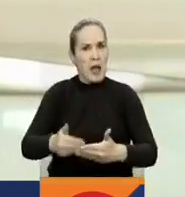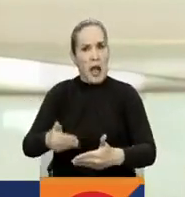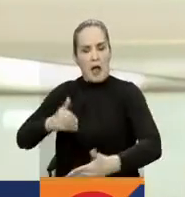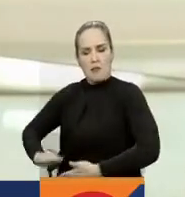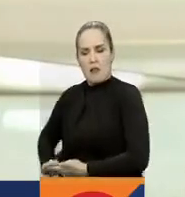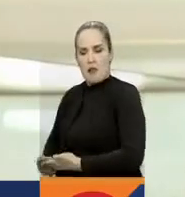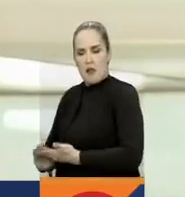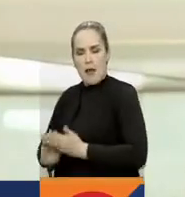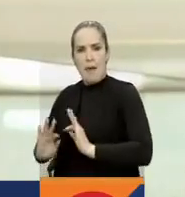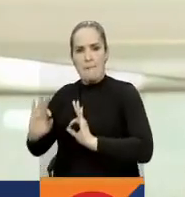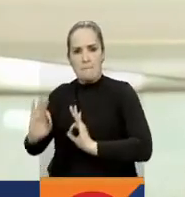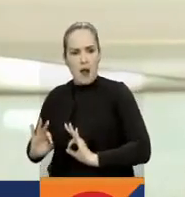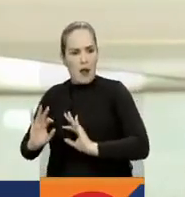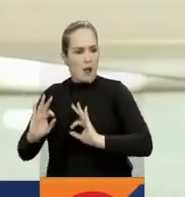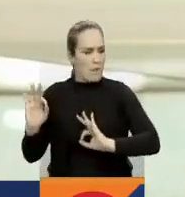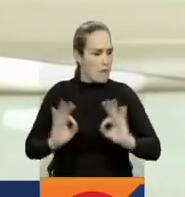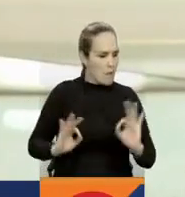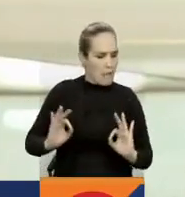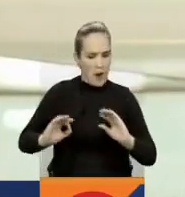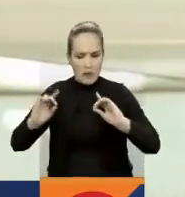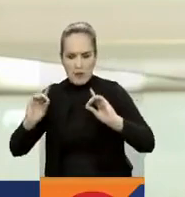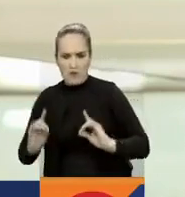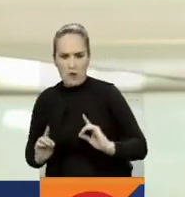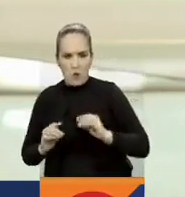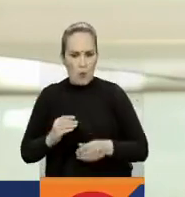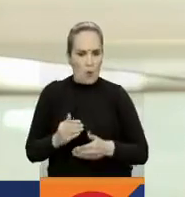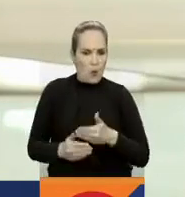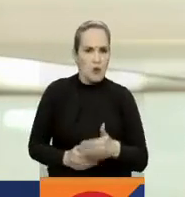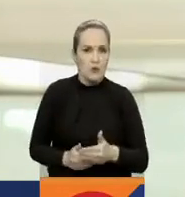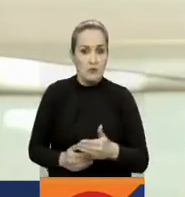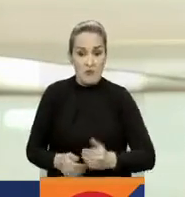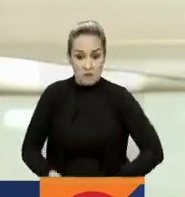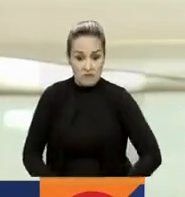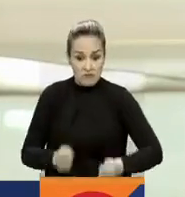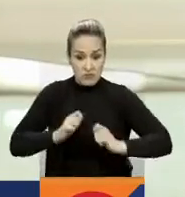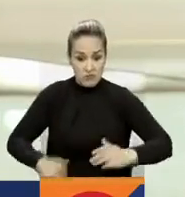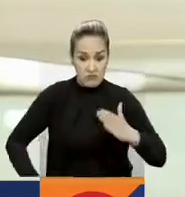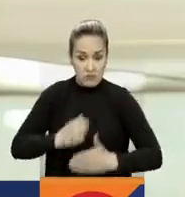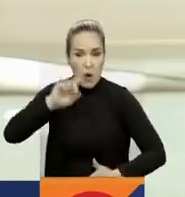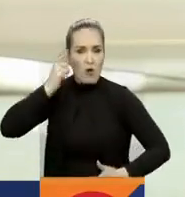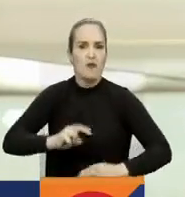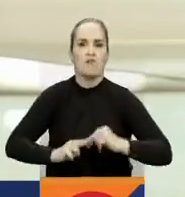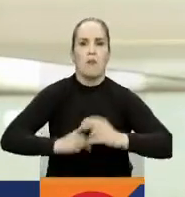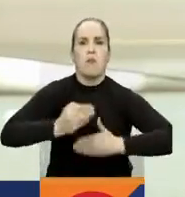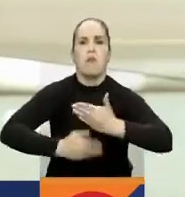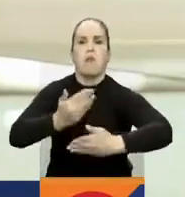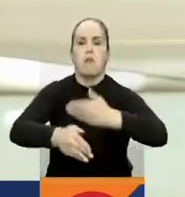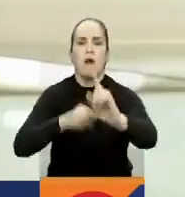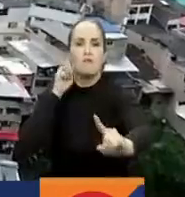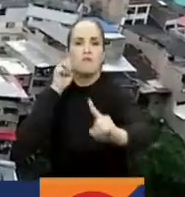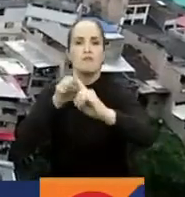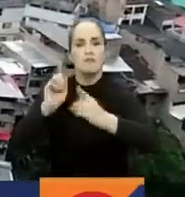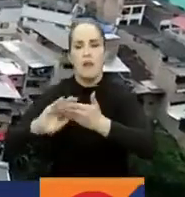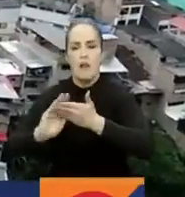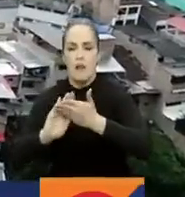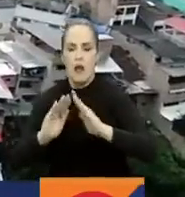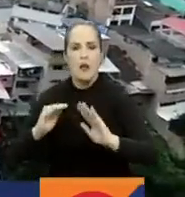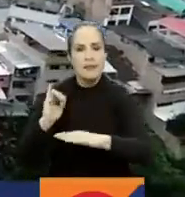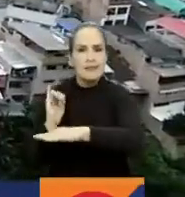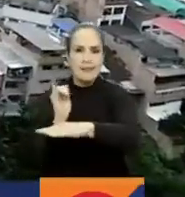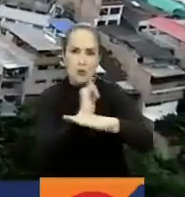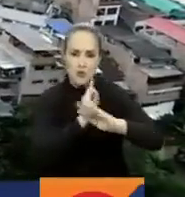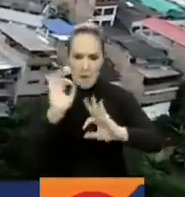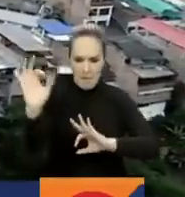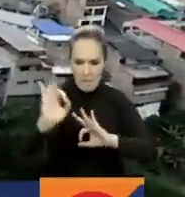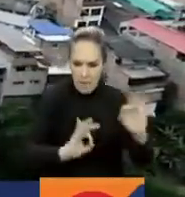importante en definir los lineamientos sobre los cuales podemos ir construyendo un arreglo institucional que